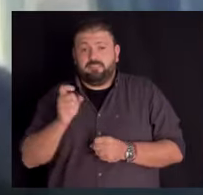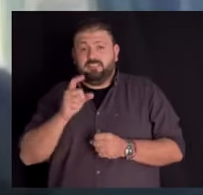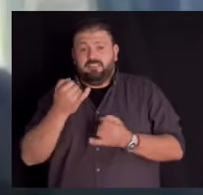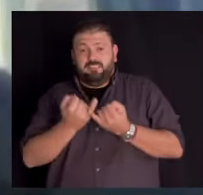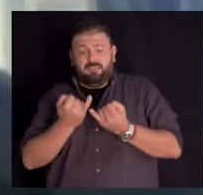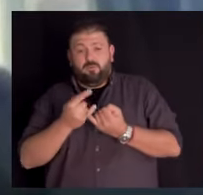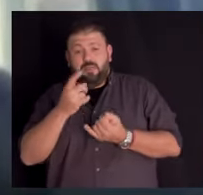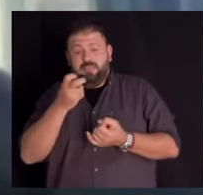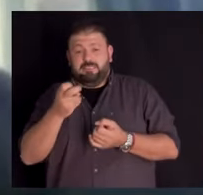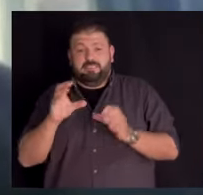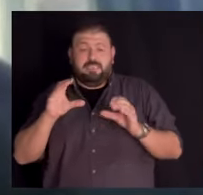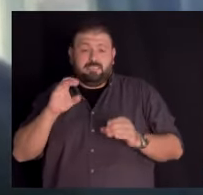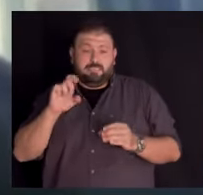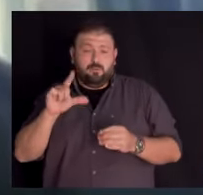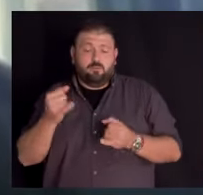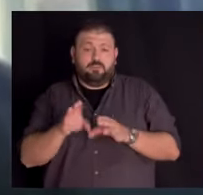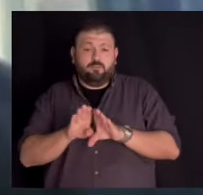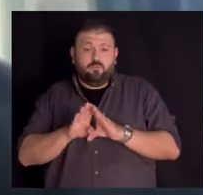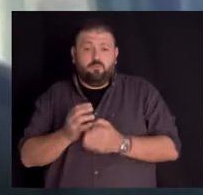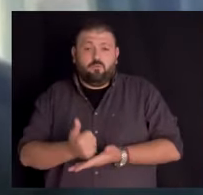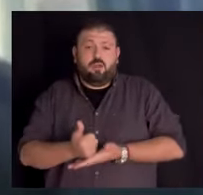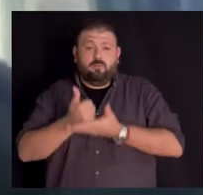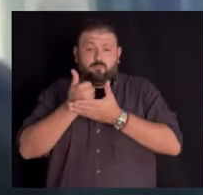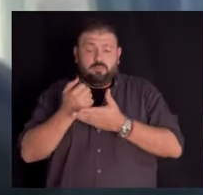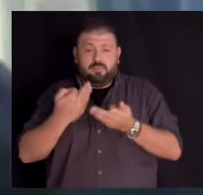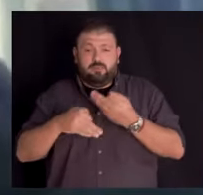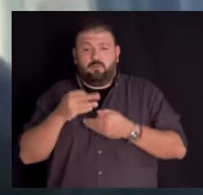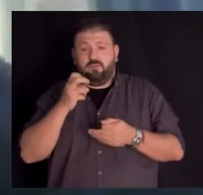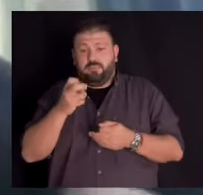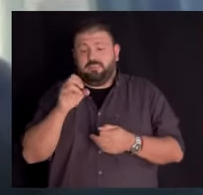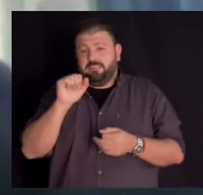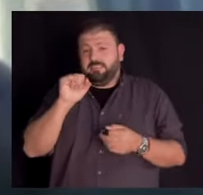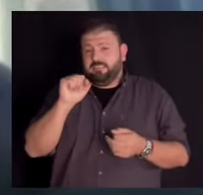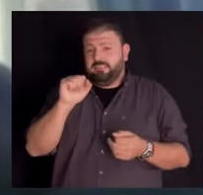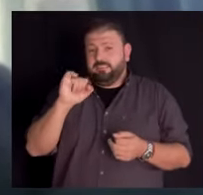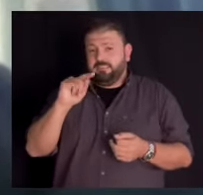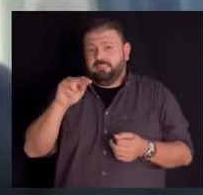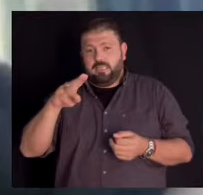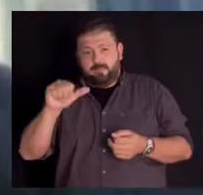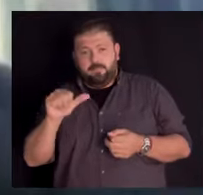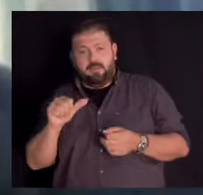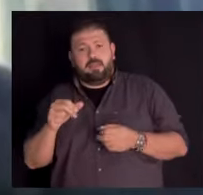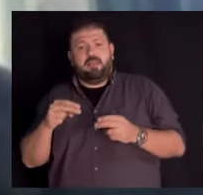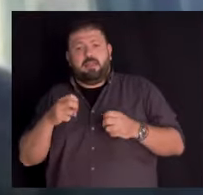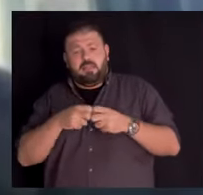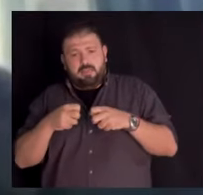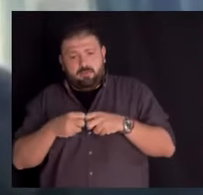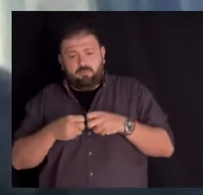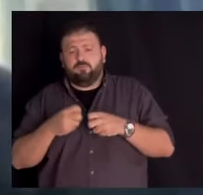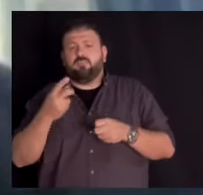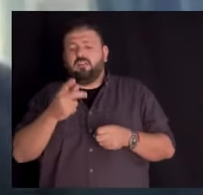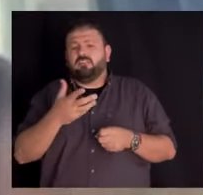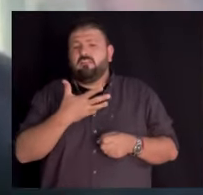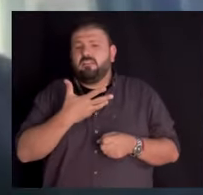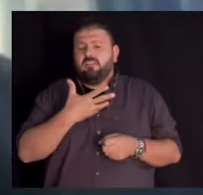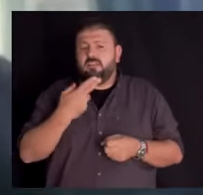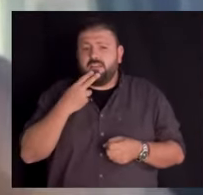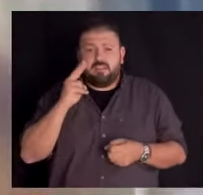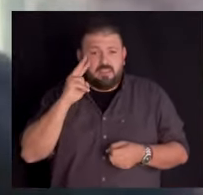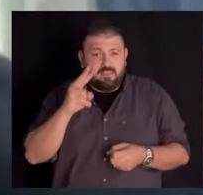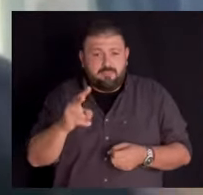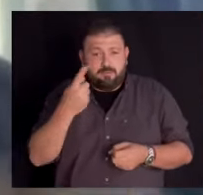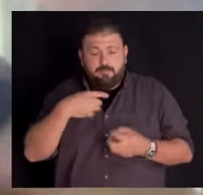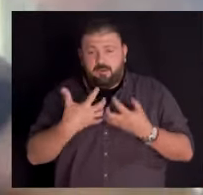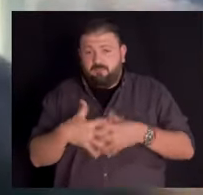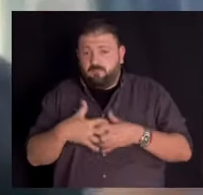de las neuronas, ¿sí? El sistema nervioso tiene que ver con todas nuestras funciones y el hecho de que yo